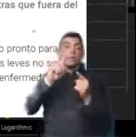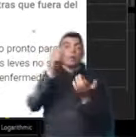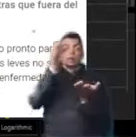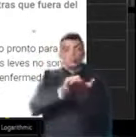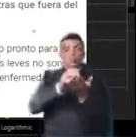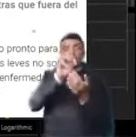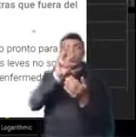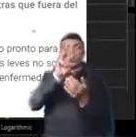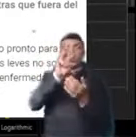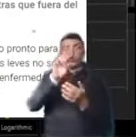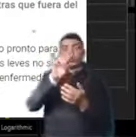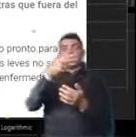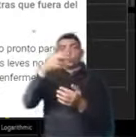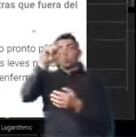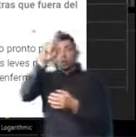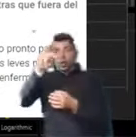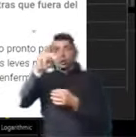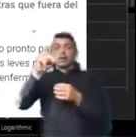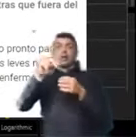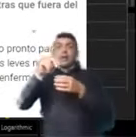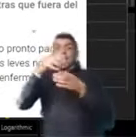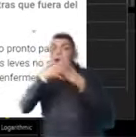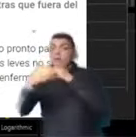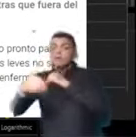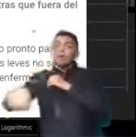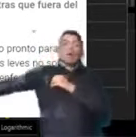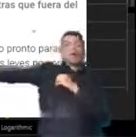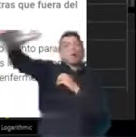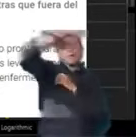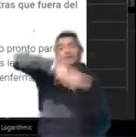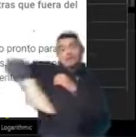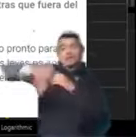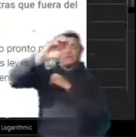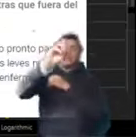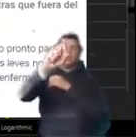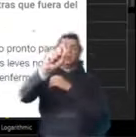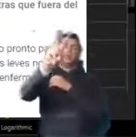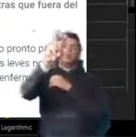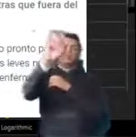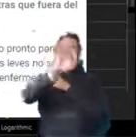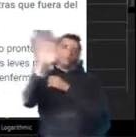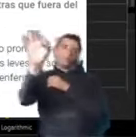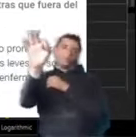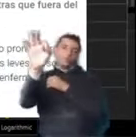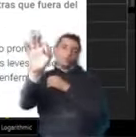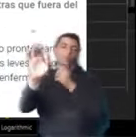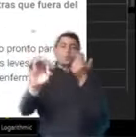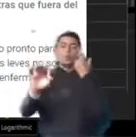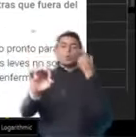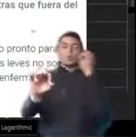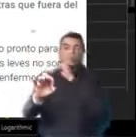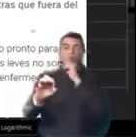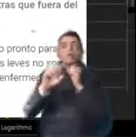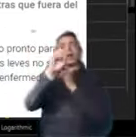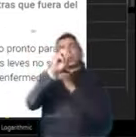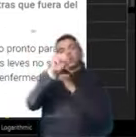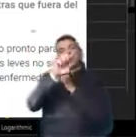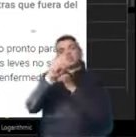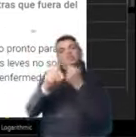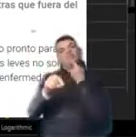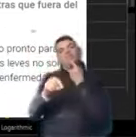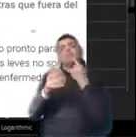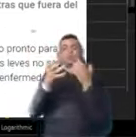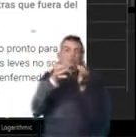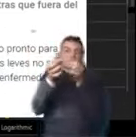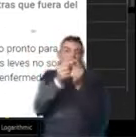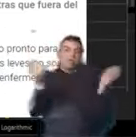al 0.7%. Esto decía la OMS. Quiero explicarles que en Italia ha sido el segundo país en